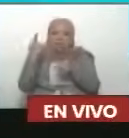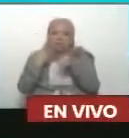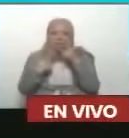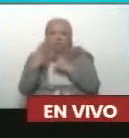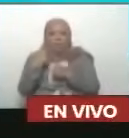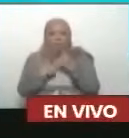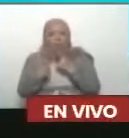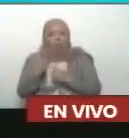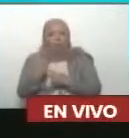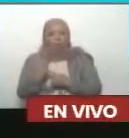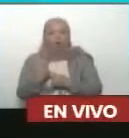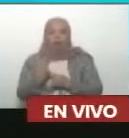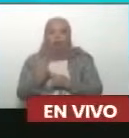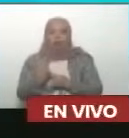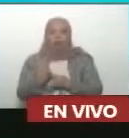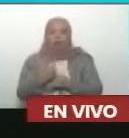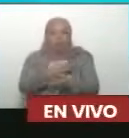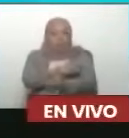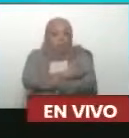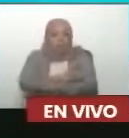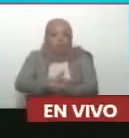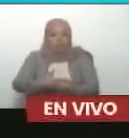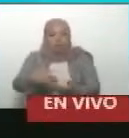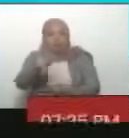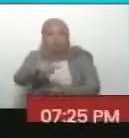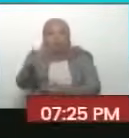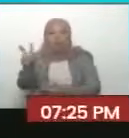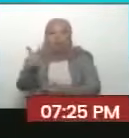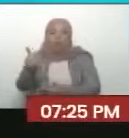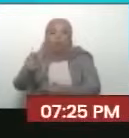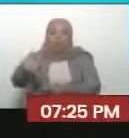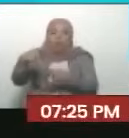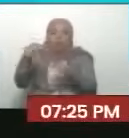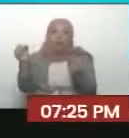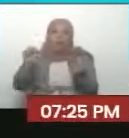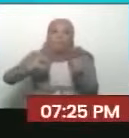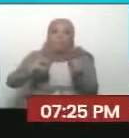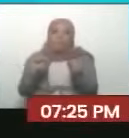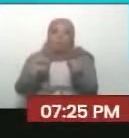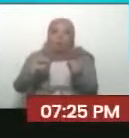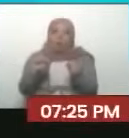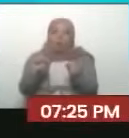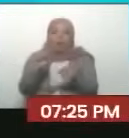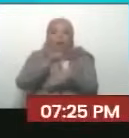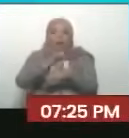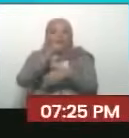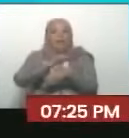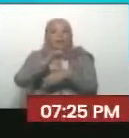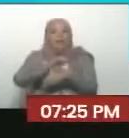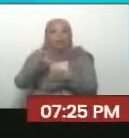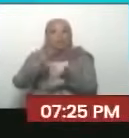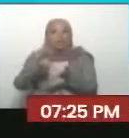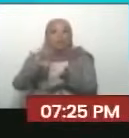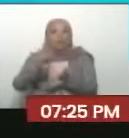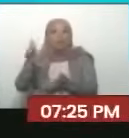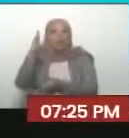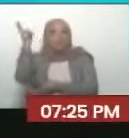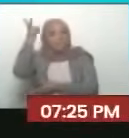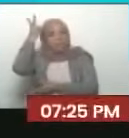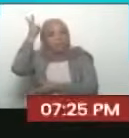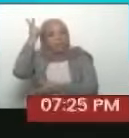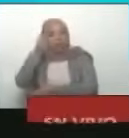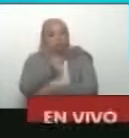cantidad de migrantes venezolanos que nos ven en Bogotá, Quito, Guayaquil, Lima,